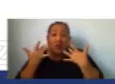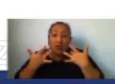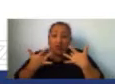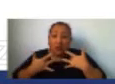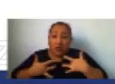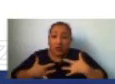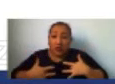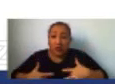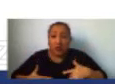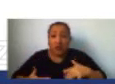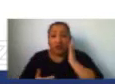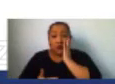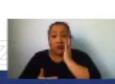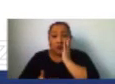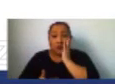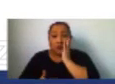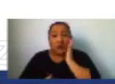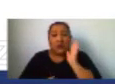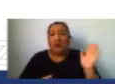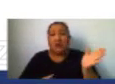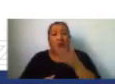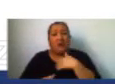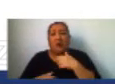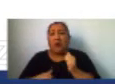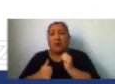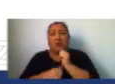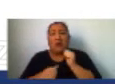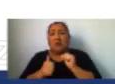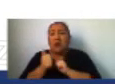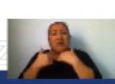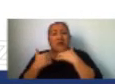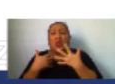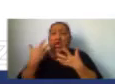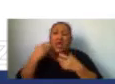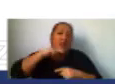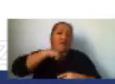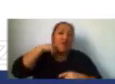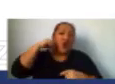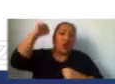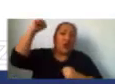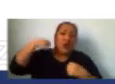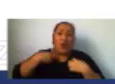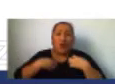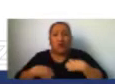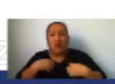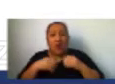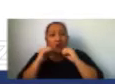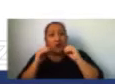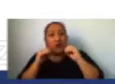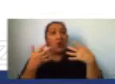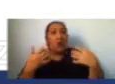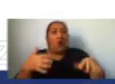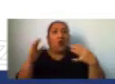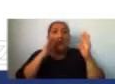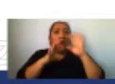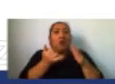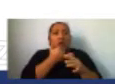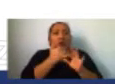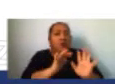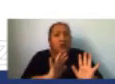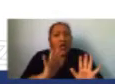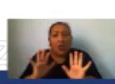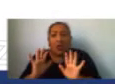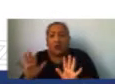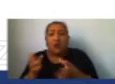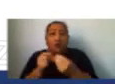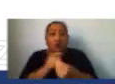mamá: mamá, vámonos con mi hermanita. Esta situación despertó las alarmas y no obstante los esfuerzos